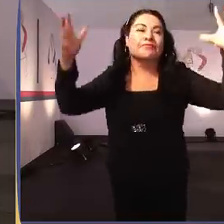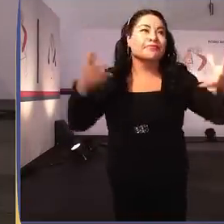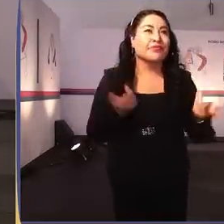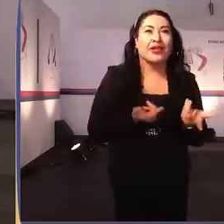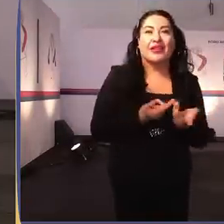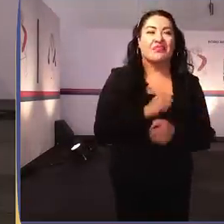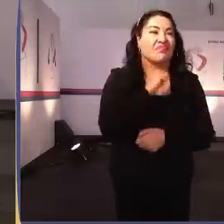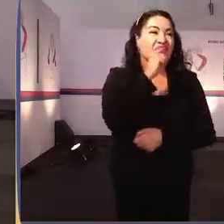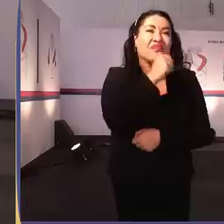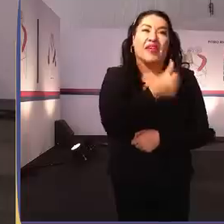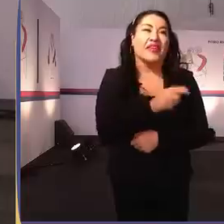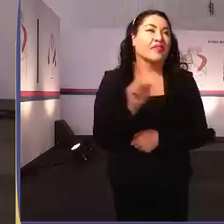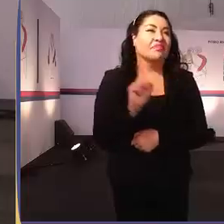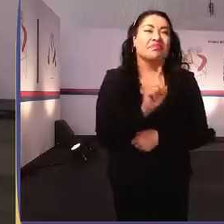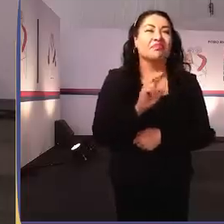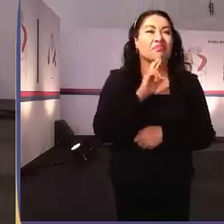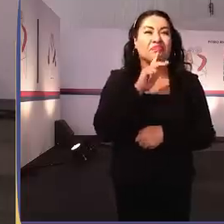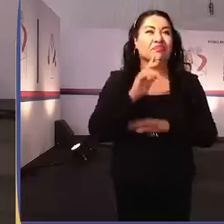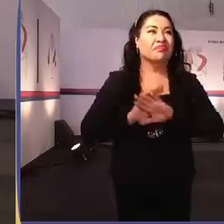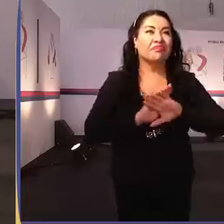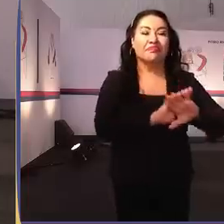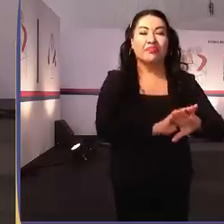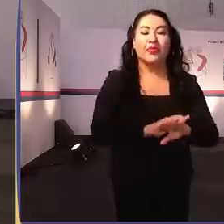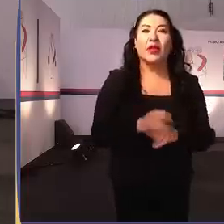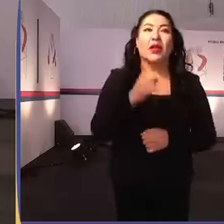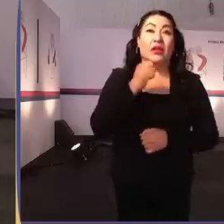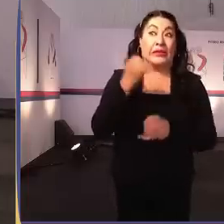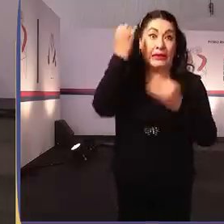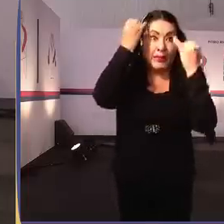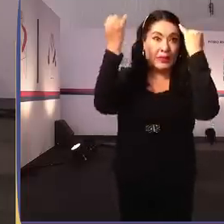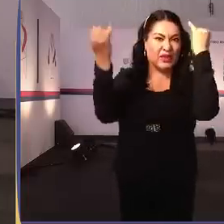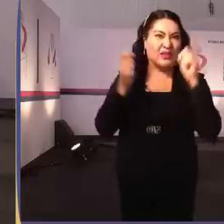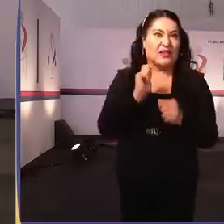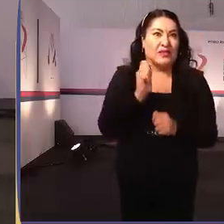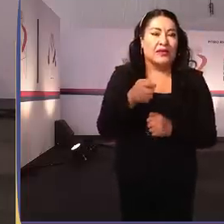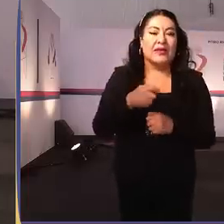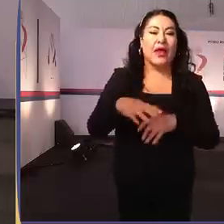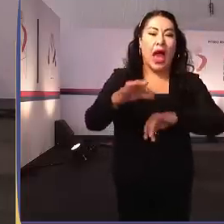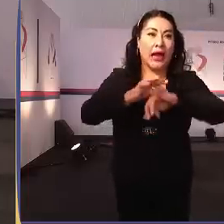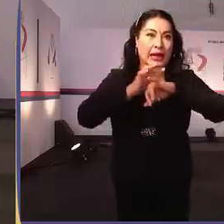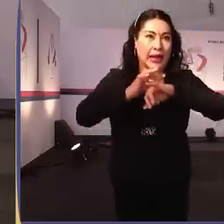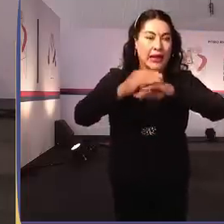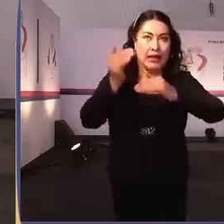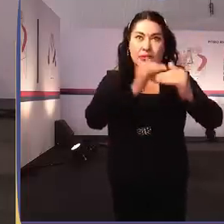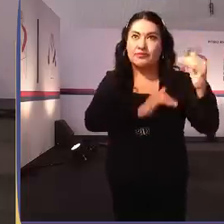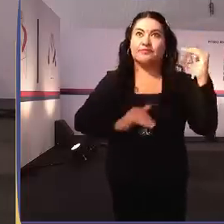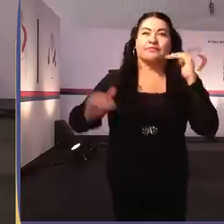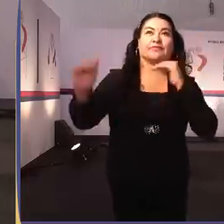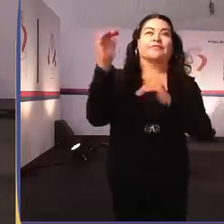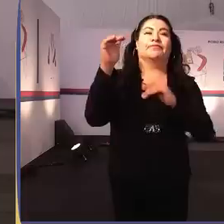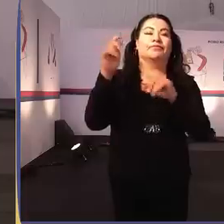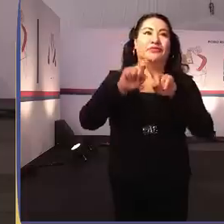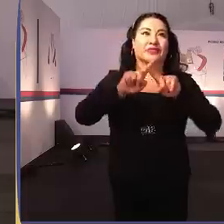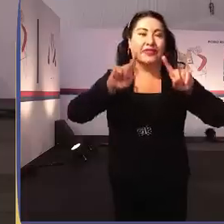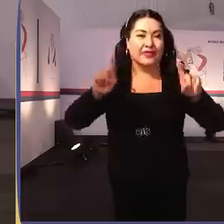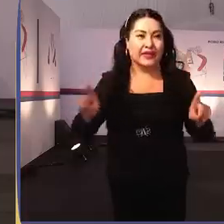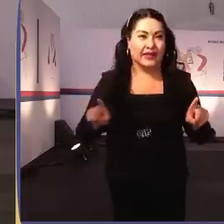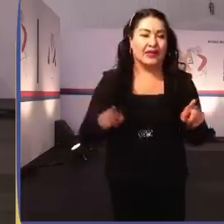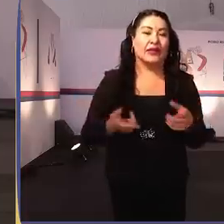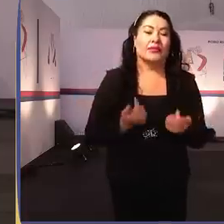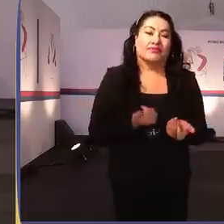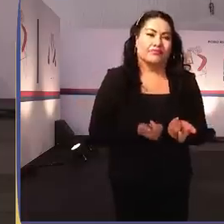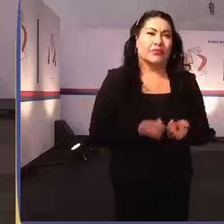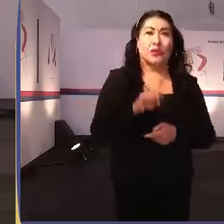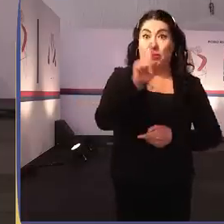exacerbarla, porque ya les comenté que esa imaginación pues supera la realidad triste y desgraciada que tenemos. No